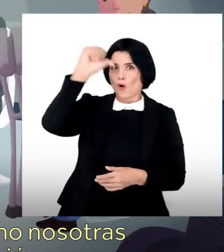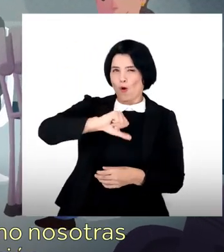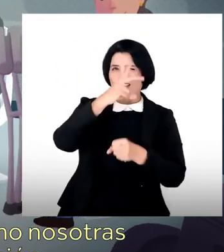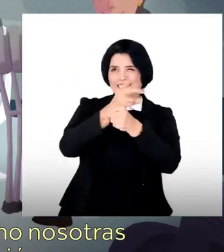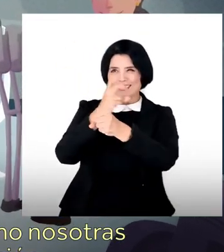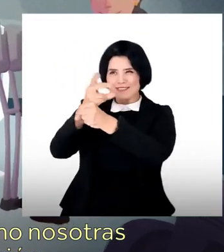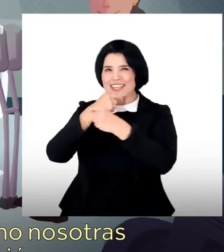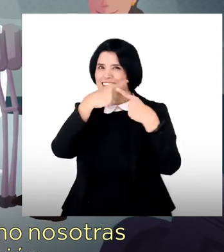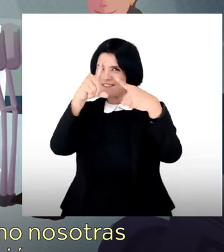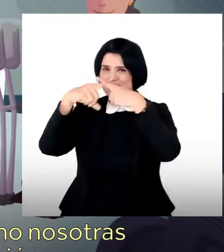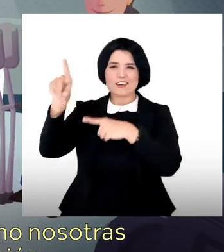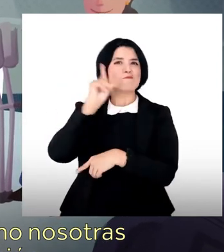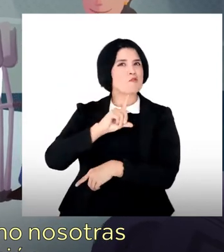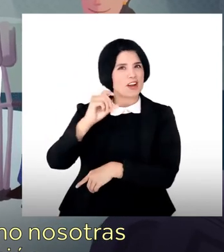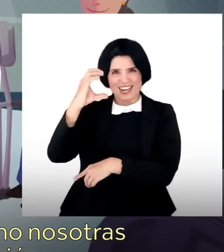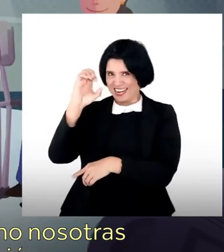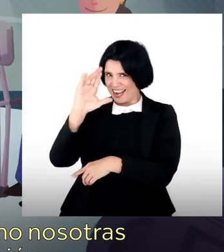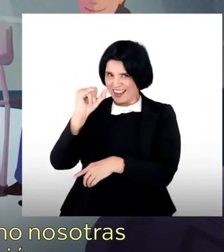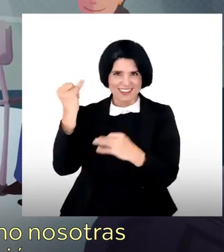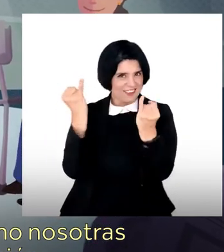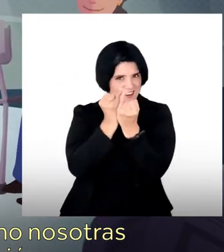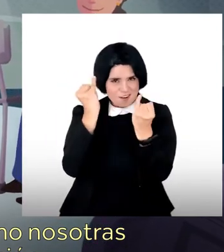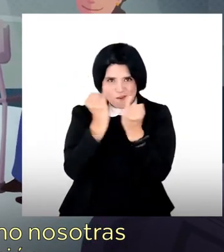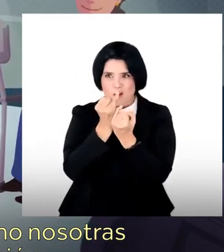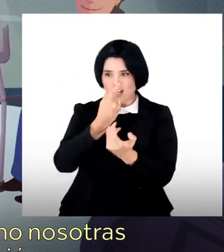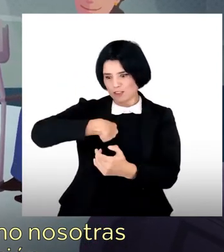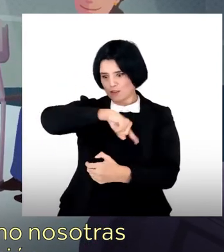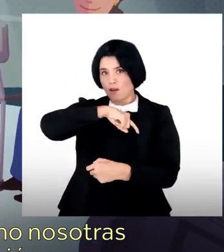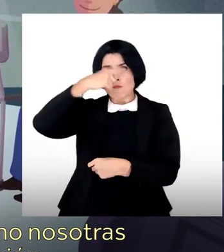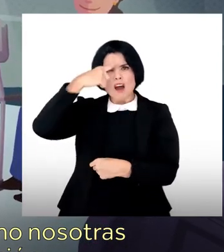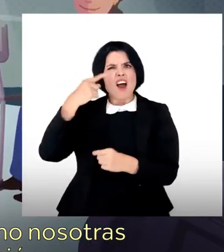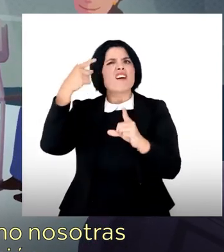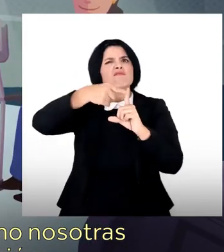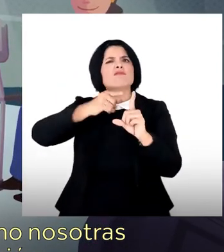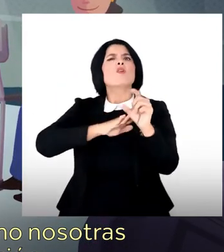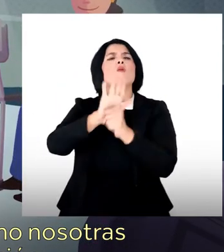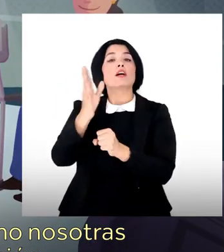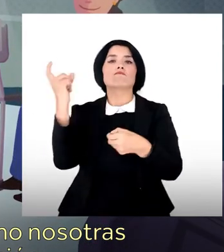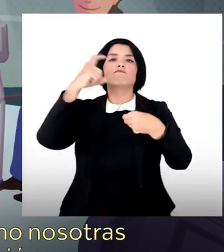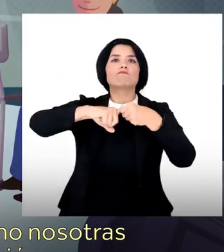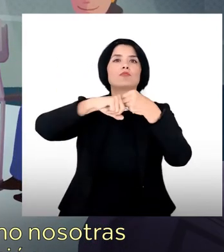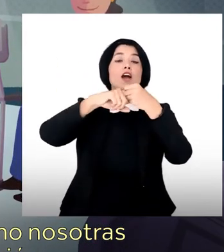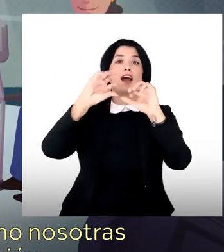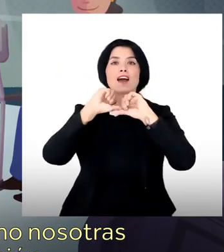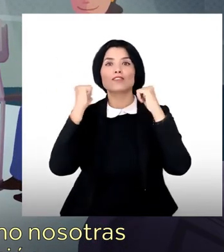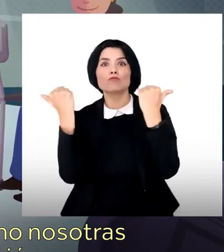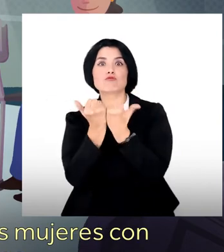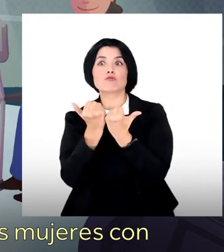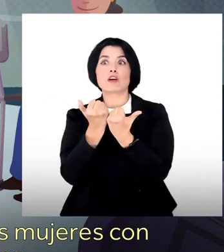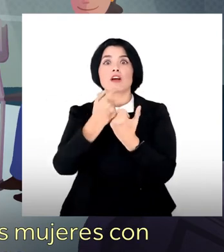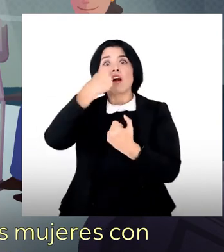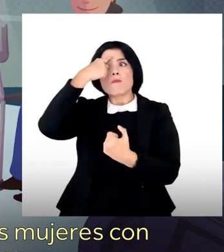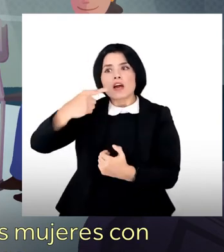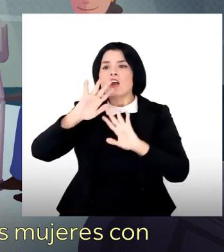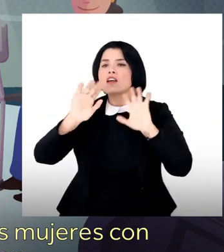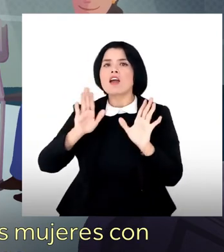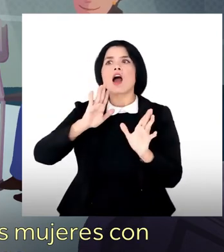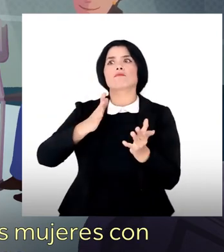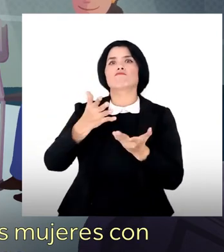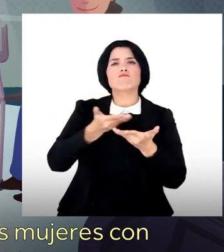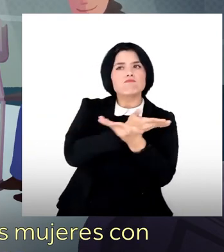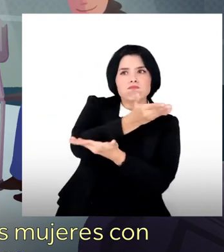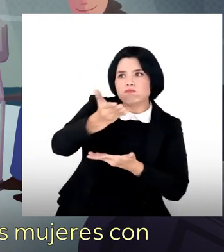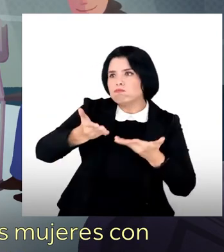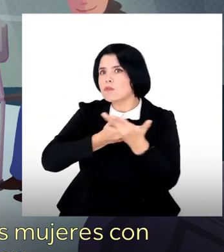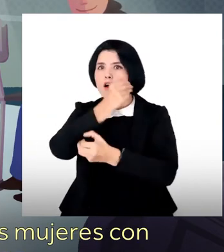Hoy invité a Clara y a otras mujeres como nosotras a formar parte de una organización que busca compartir con el mundo que